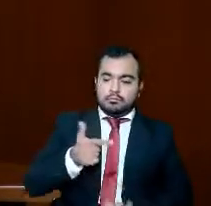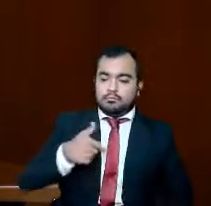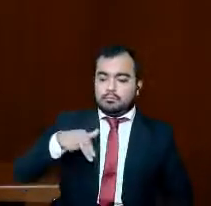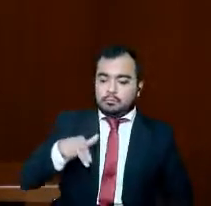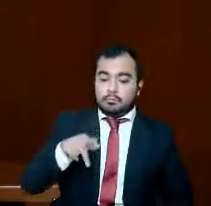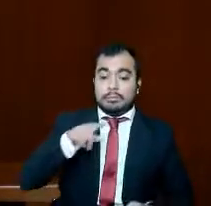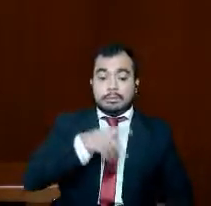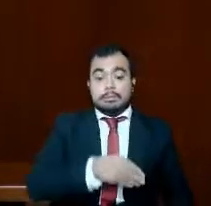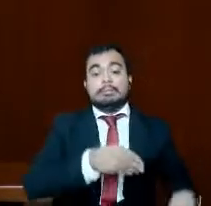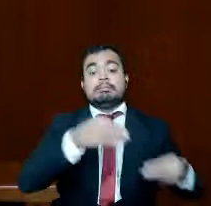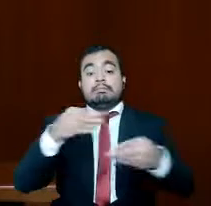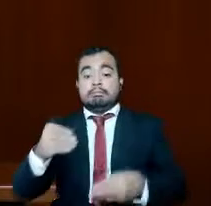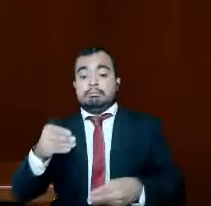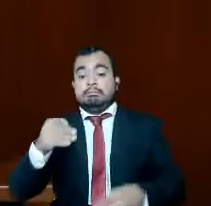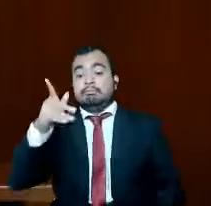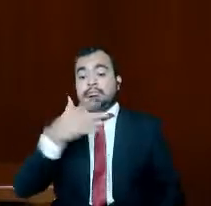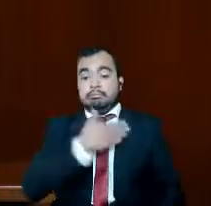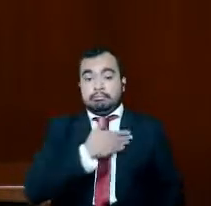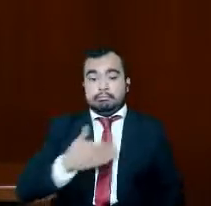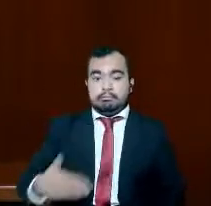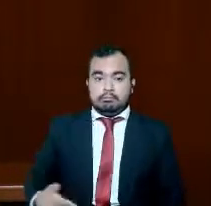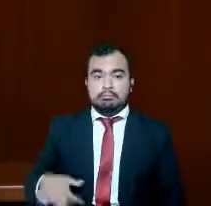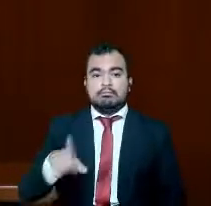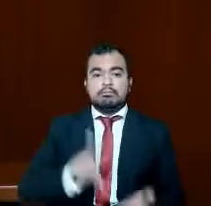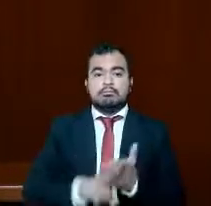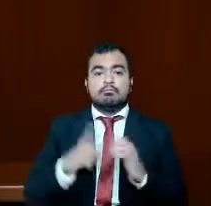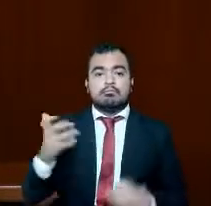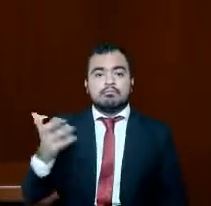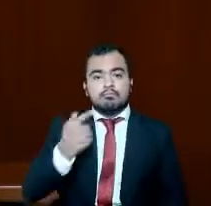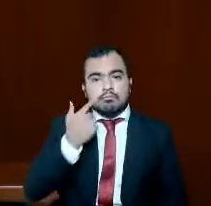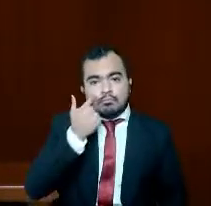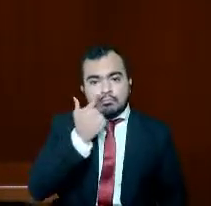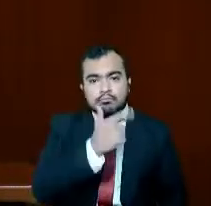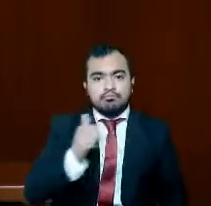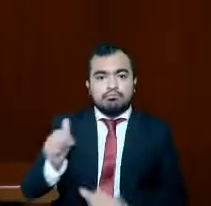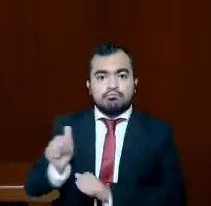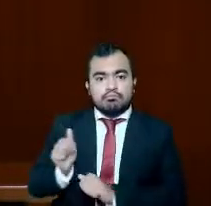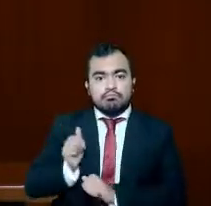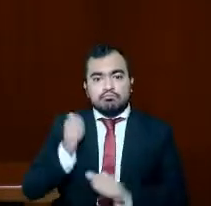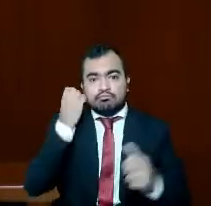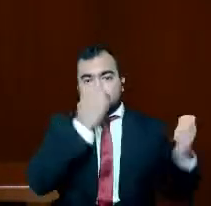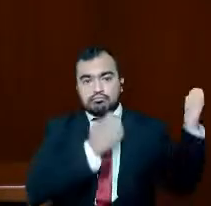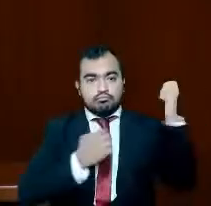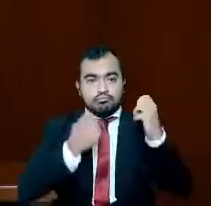Federal, evaluará la participación de la Fuerza Armada Permanente en labores de